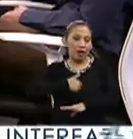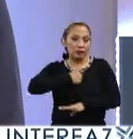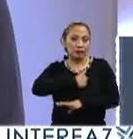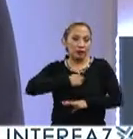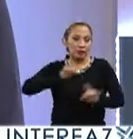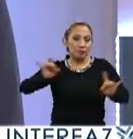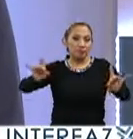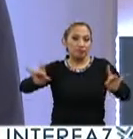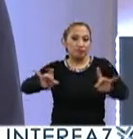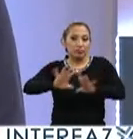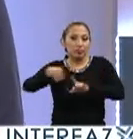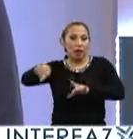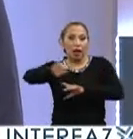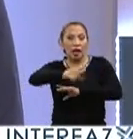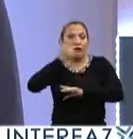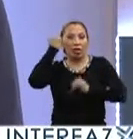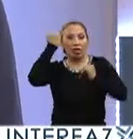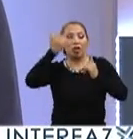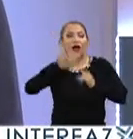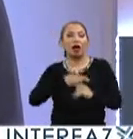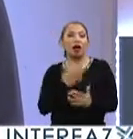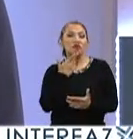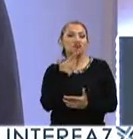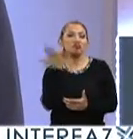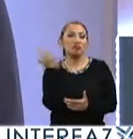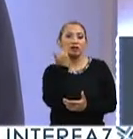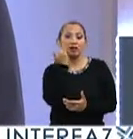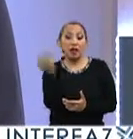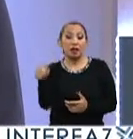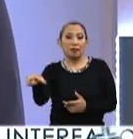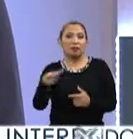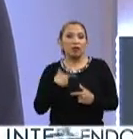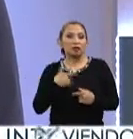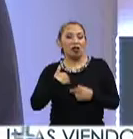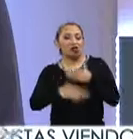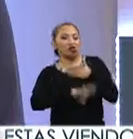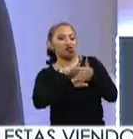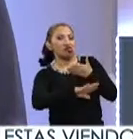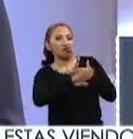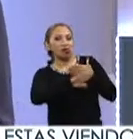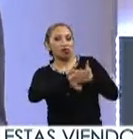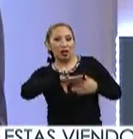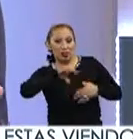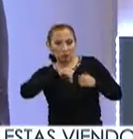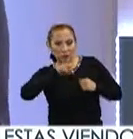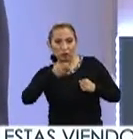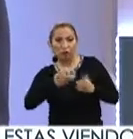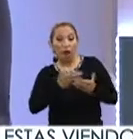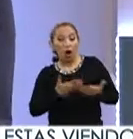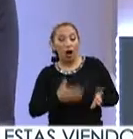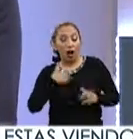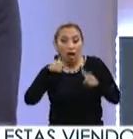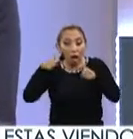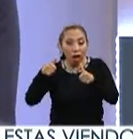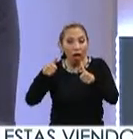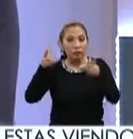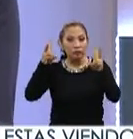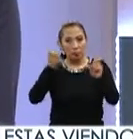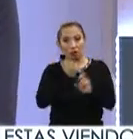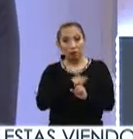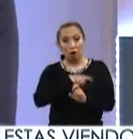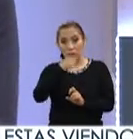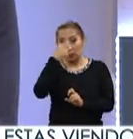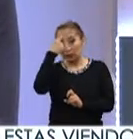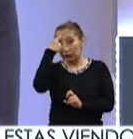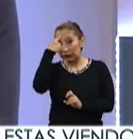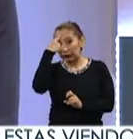desafortunadamente llegan incluso a las ideaciones o intentos suicidas en las personas que sufren de este abuso. Por eso ahora es un tema de salud